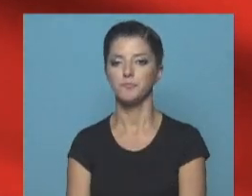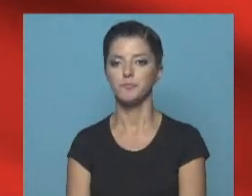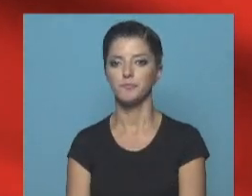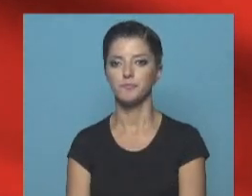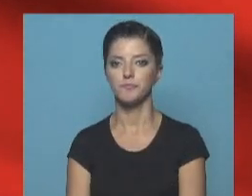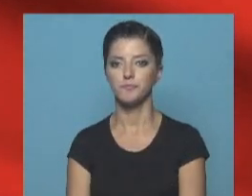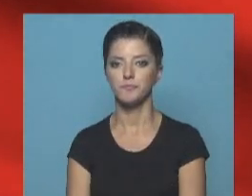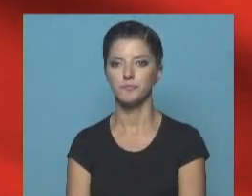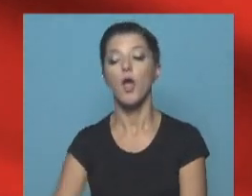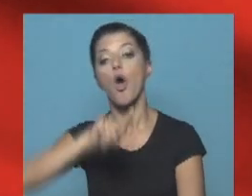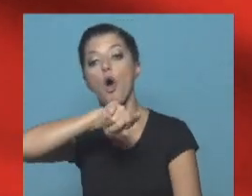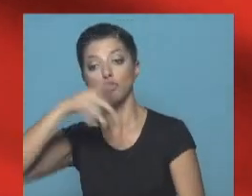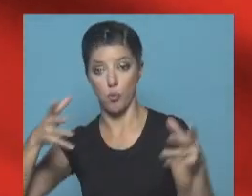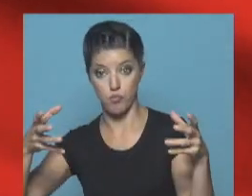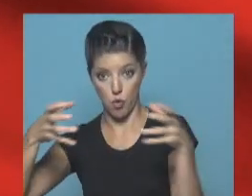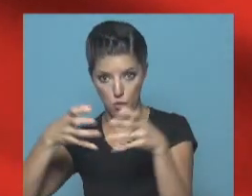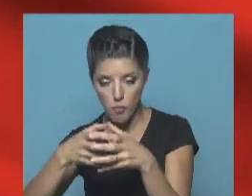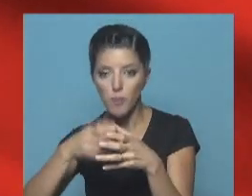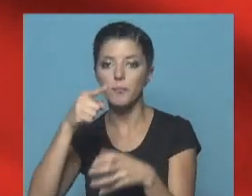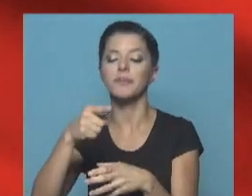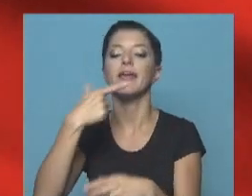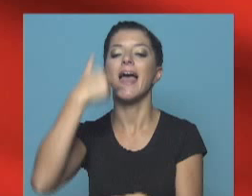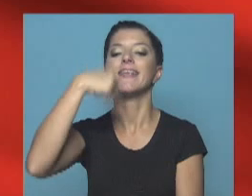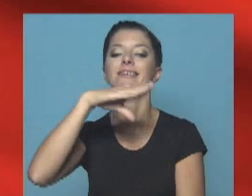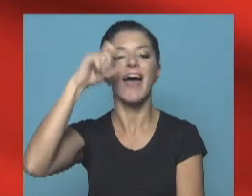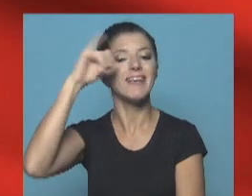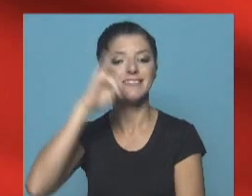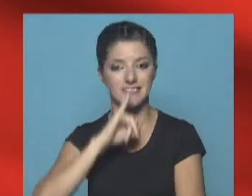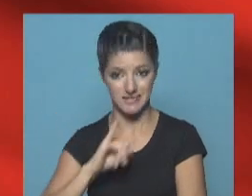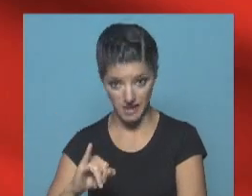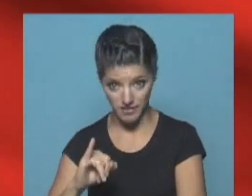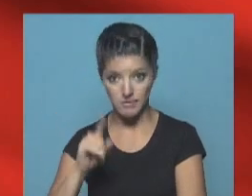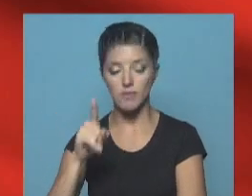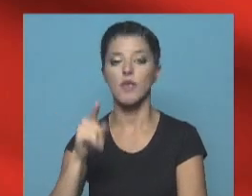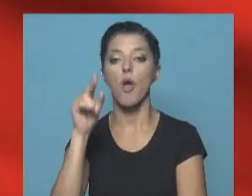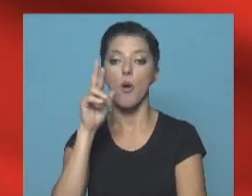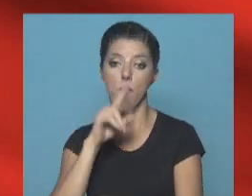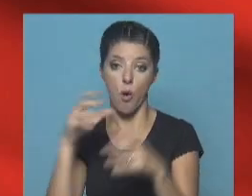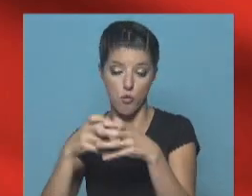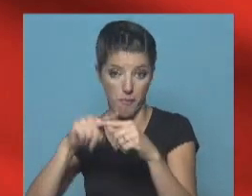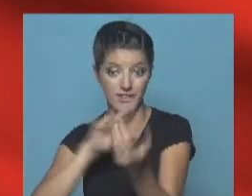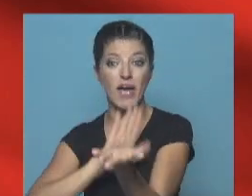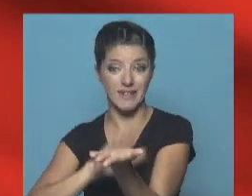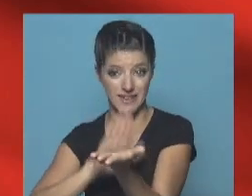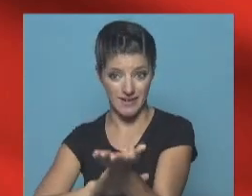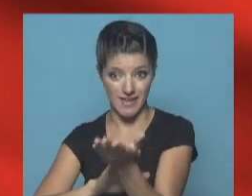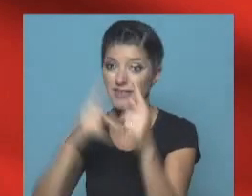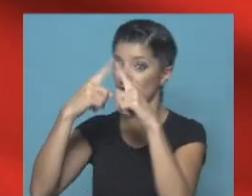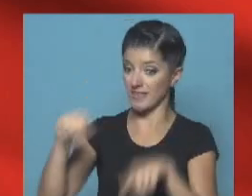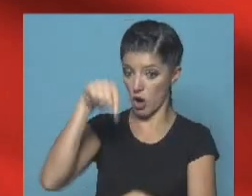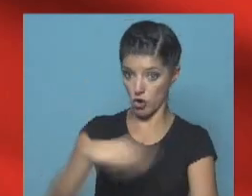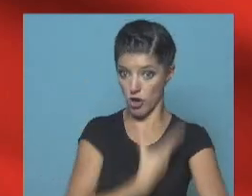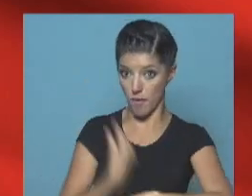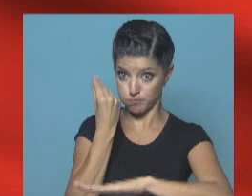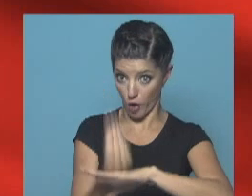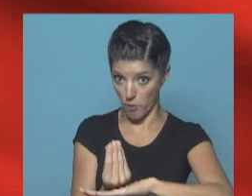planificación Y en este caso tenemos lo que es las candidaturas del frente amplio una izquierda que no es la izquierda que está en el gobierno no es la izquierda